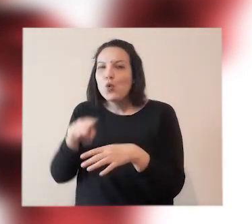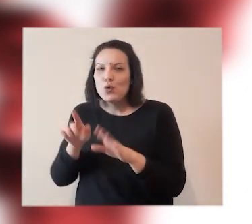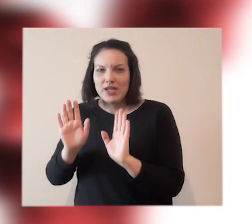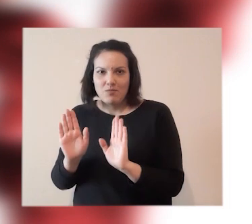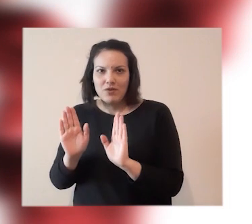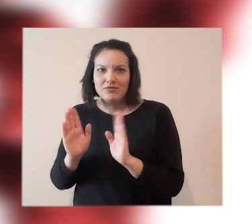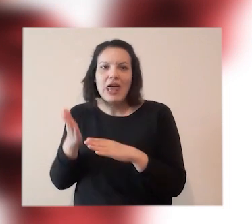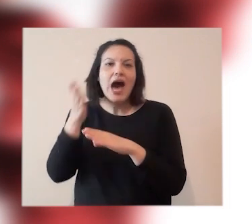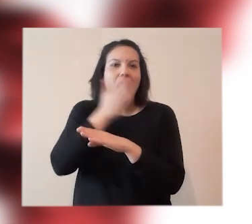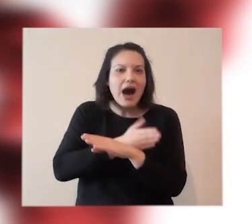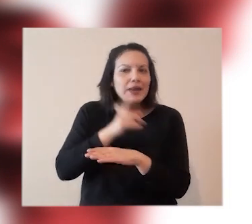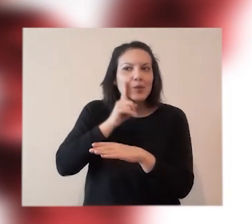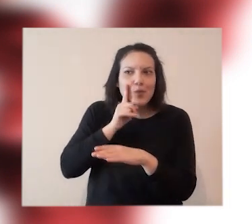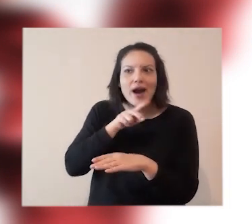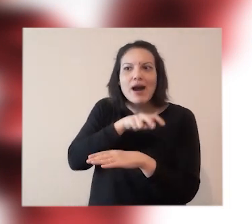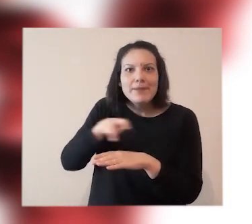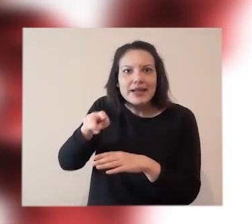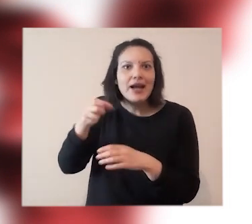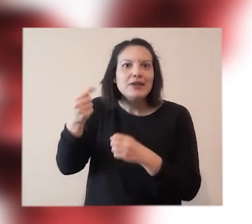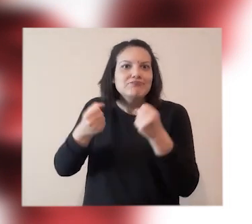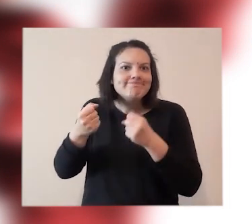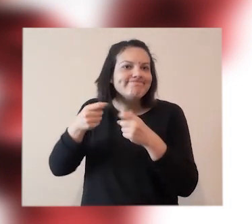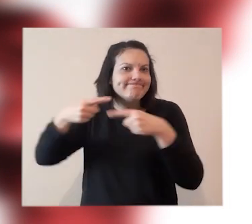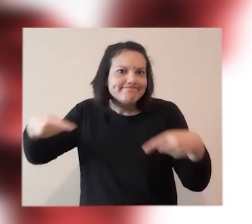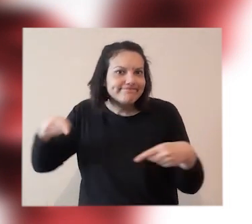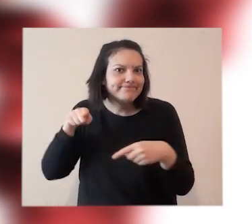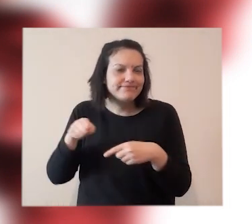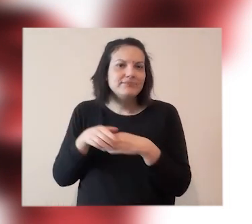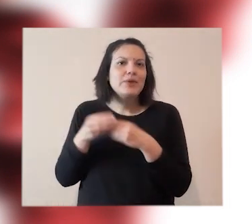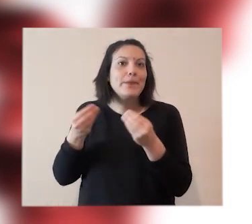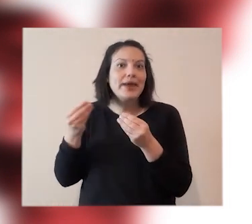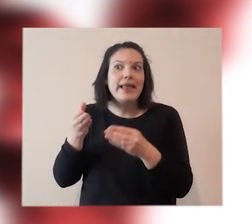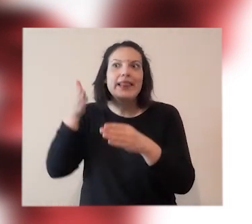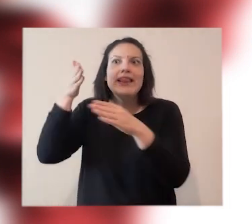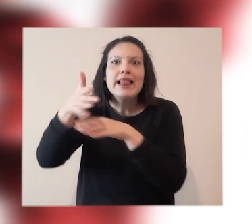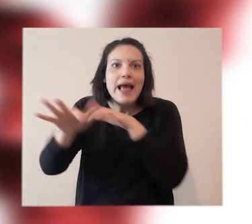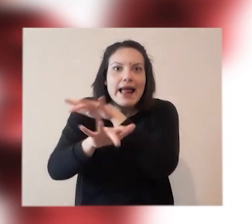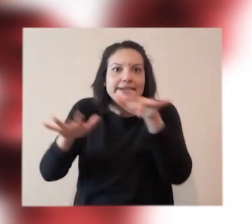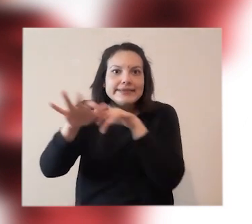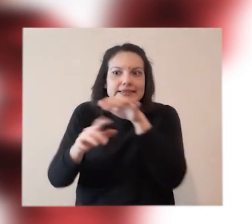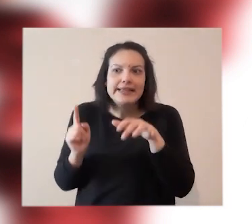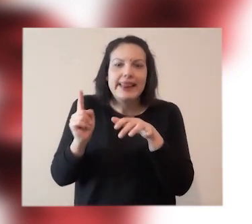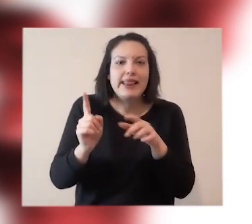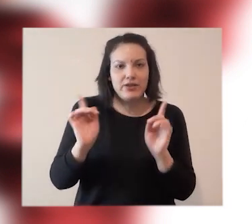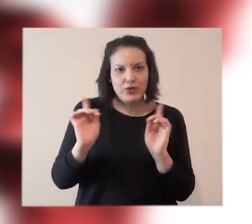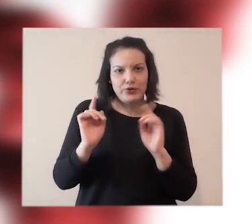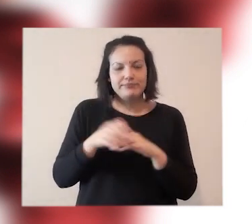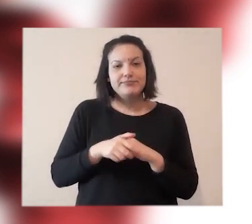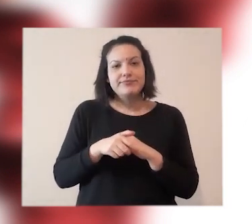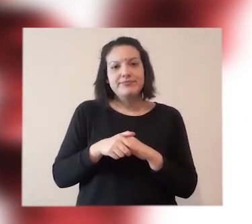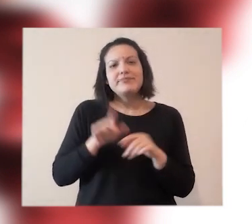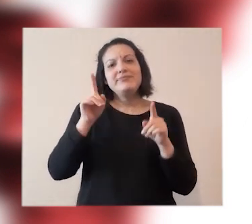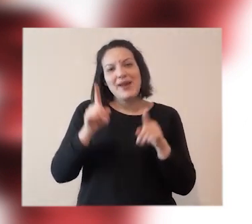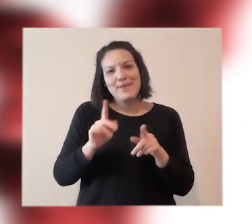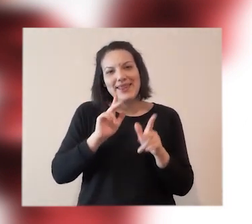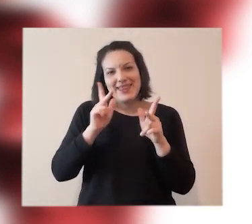digamos, para evitar justamente acercarnos a las aglomeraciones de personas. Y bueno, como les decía recién, y esto es de